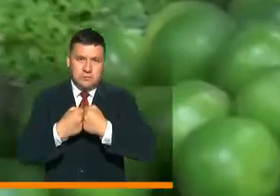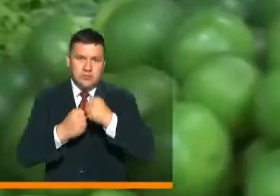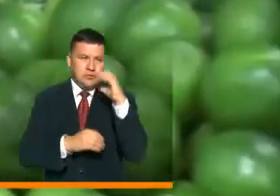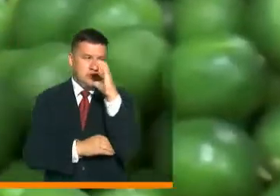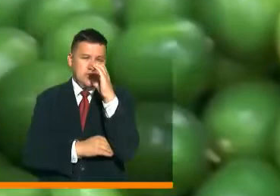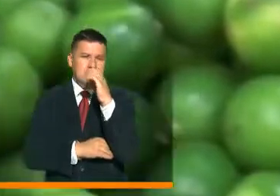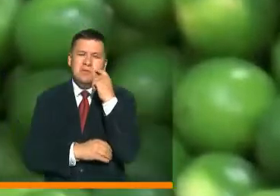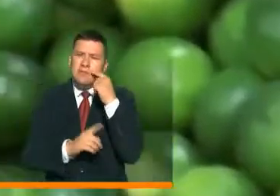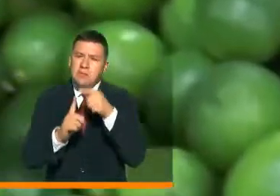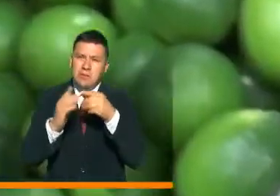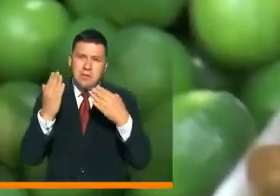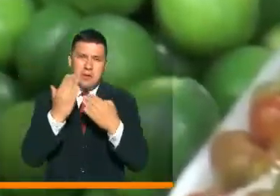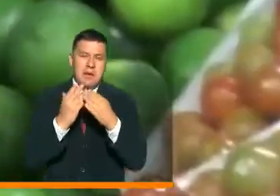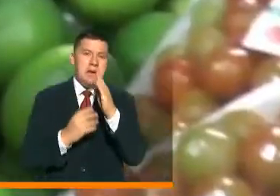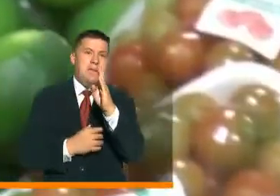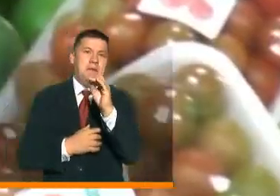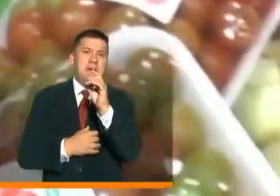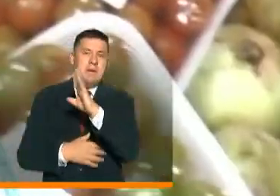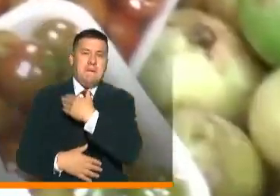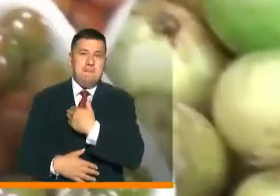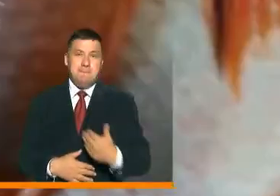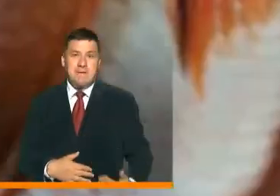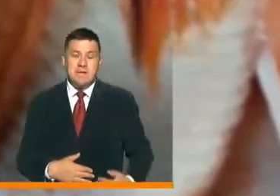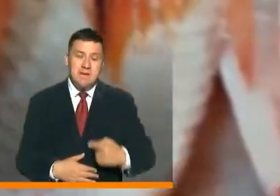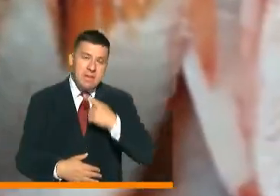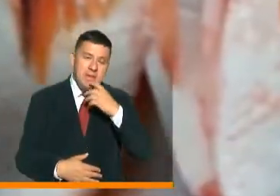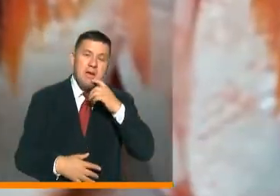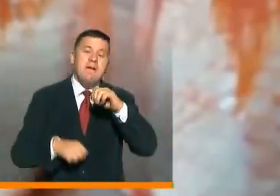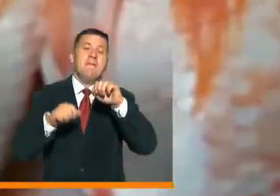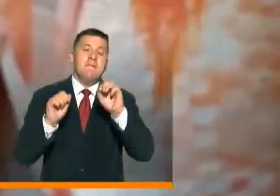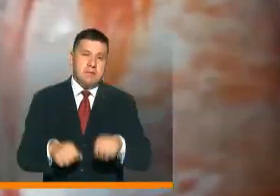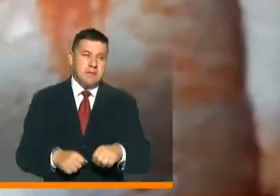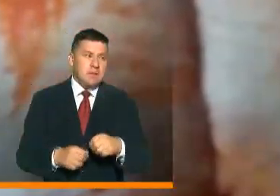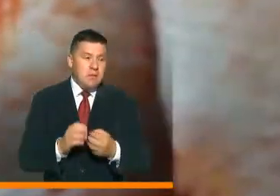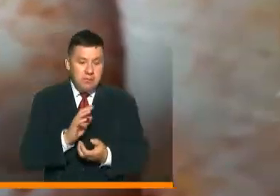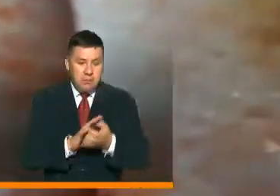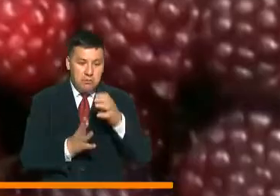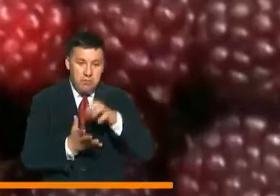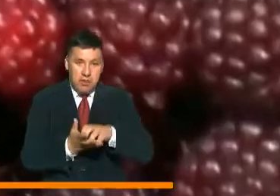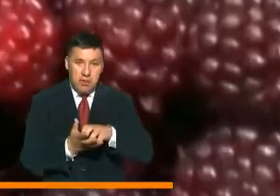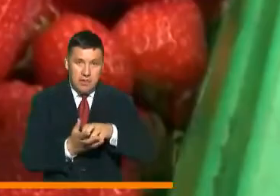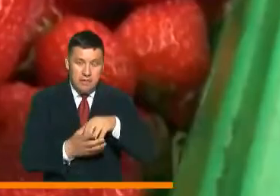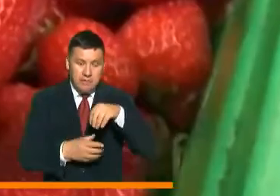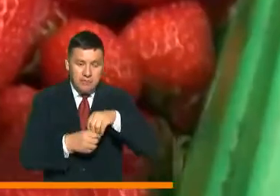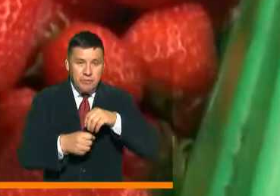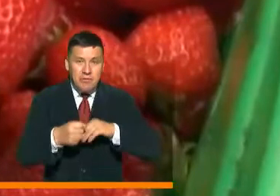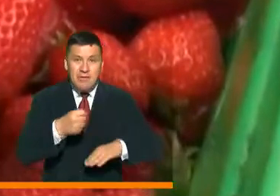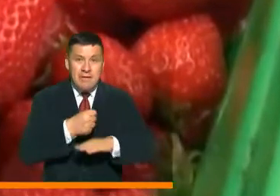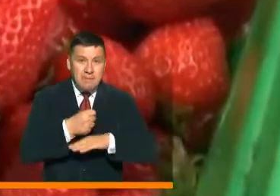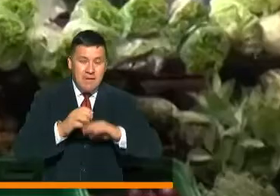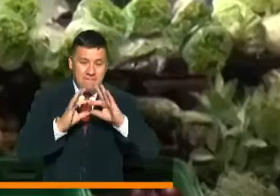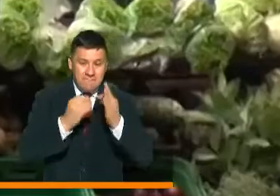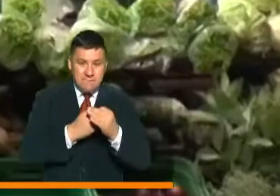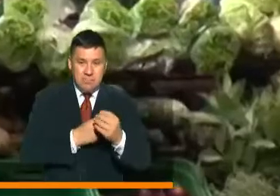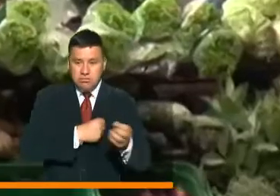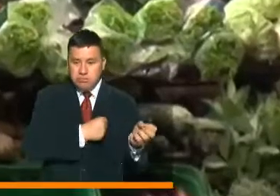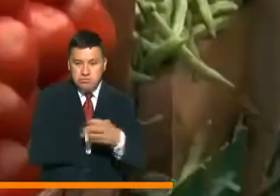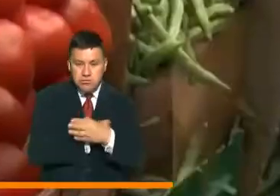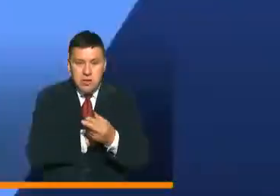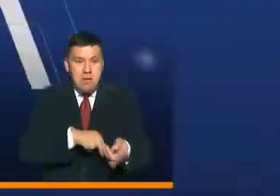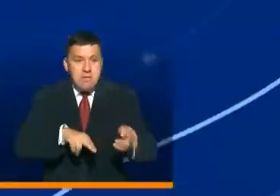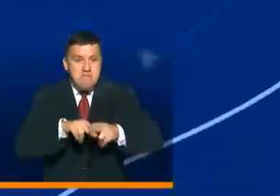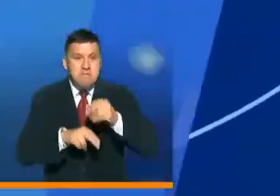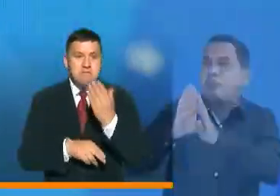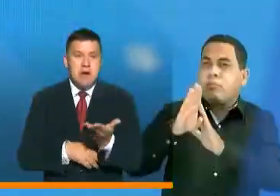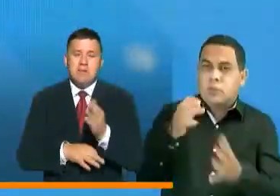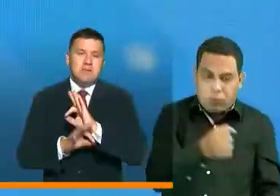Colombia, paralela al BID, el presidente Duque confirmó que los productos de la canasta básica familiar no serán